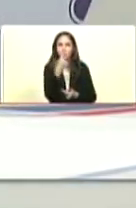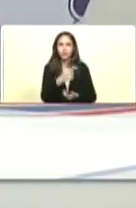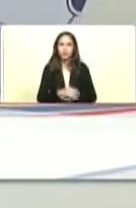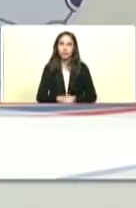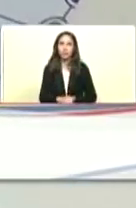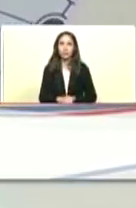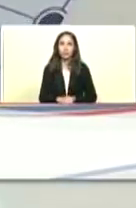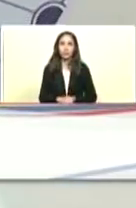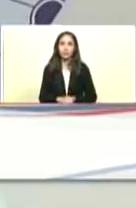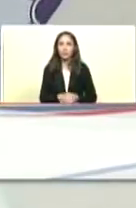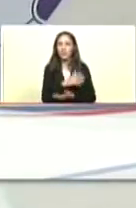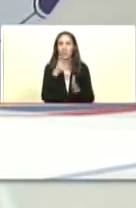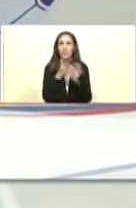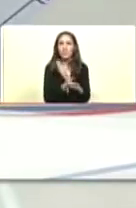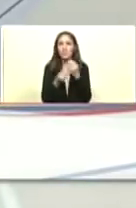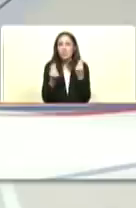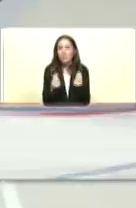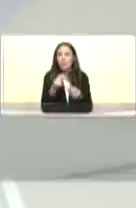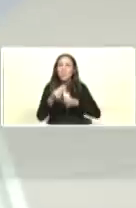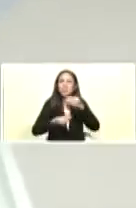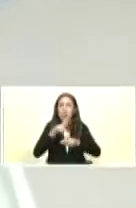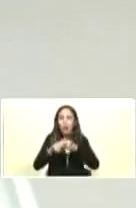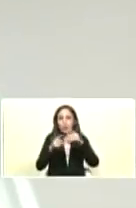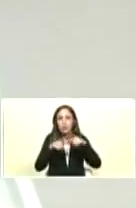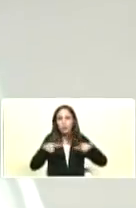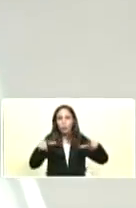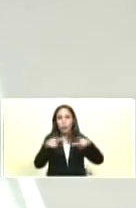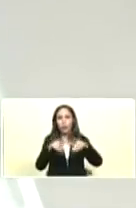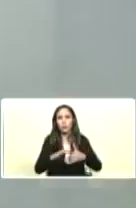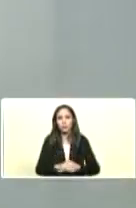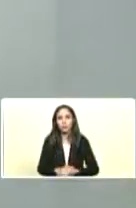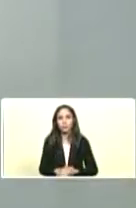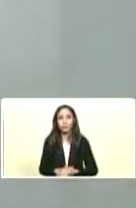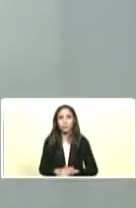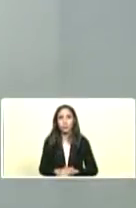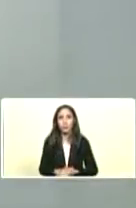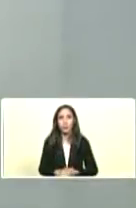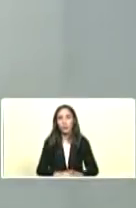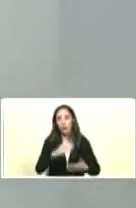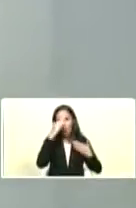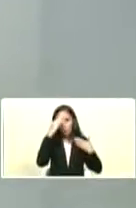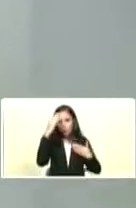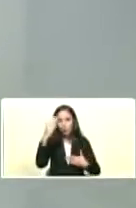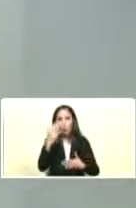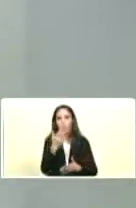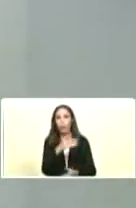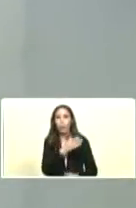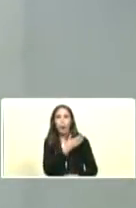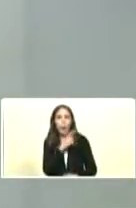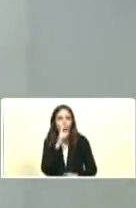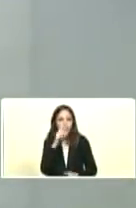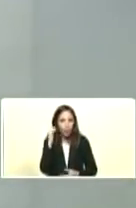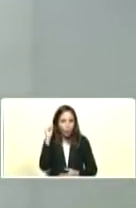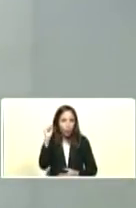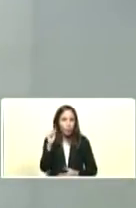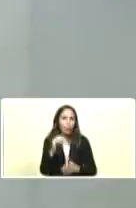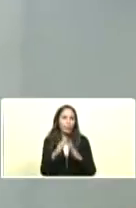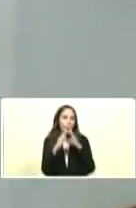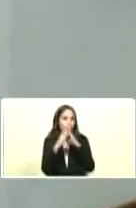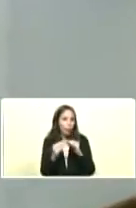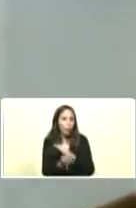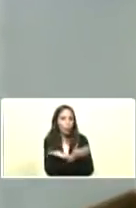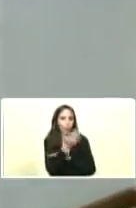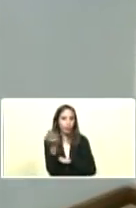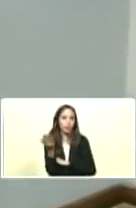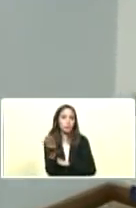sala. Saludos, presidente. Aquí tenemos la primera sala creada para el estudio del trading de las criptomonedas para la